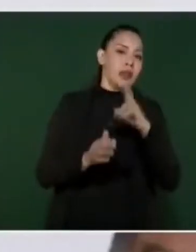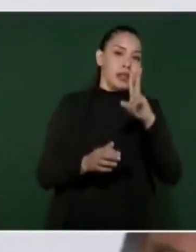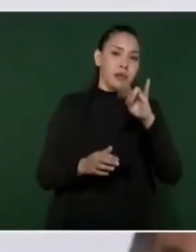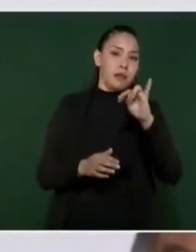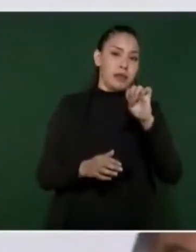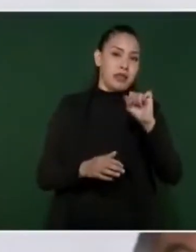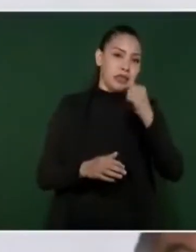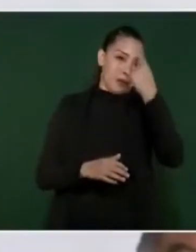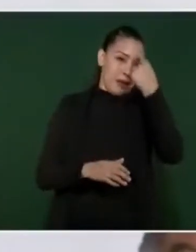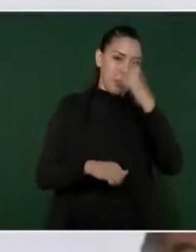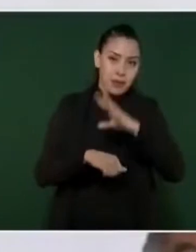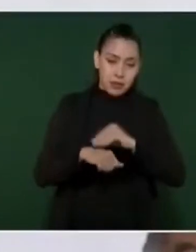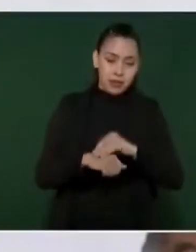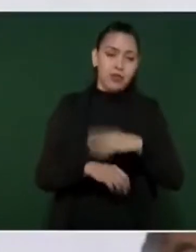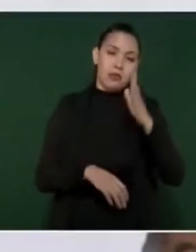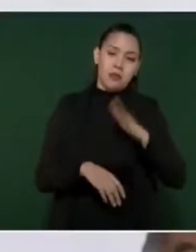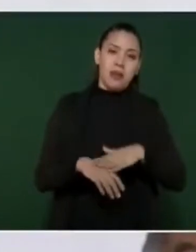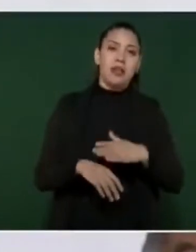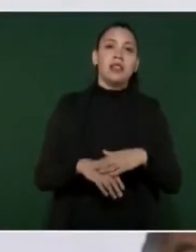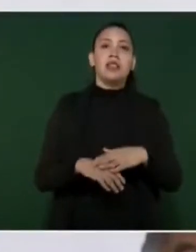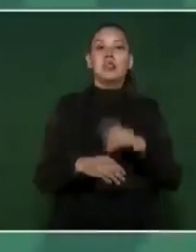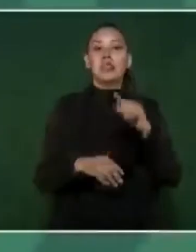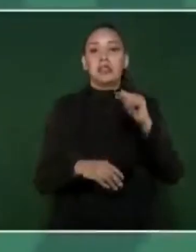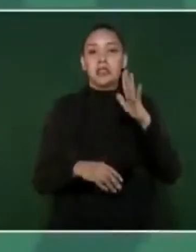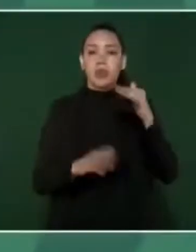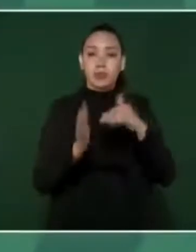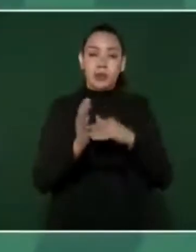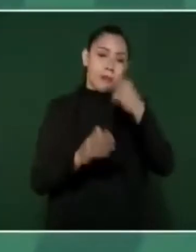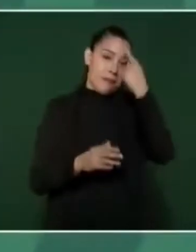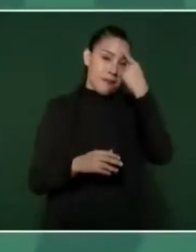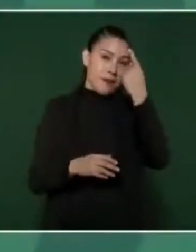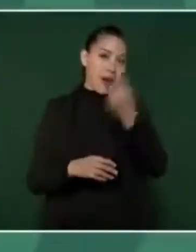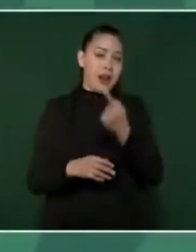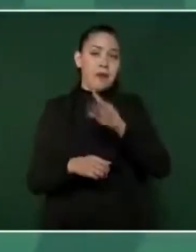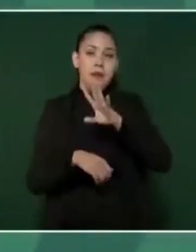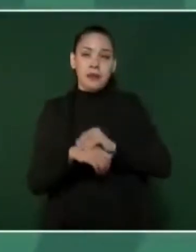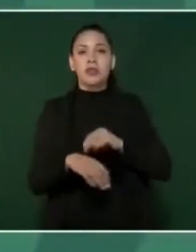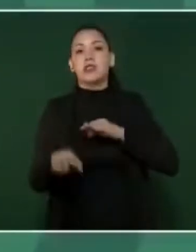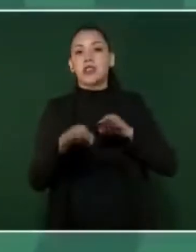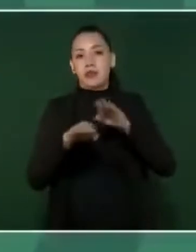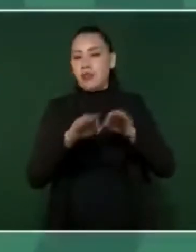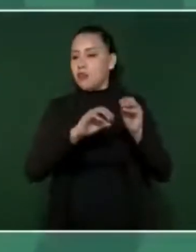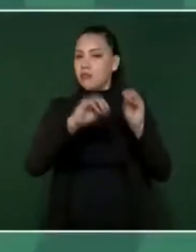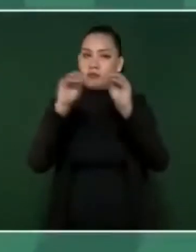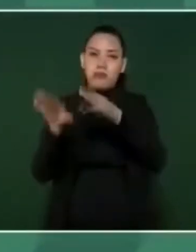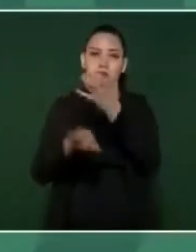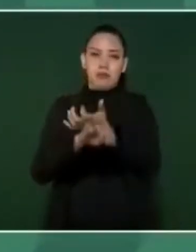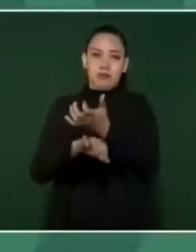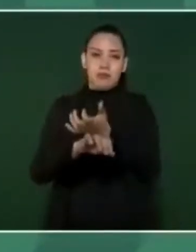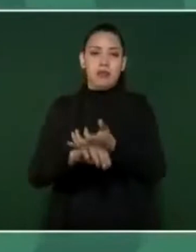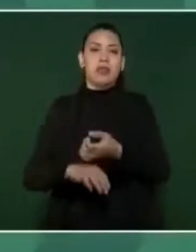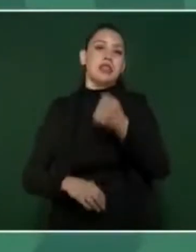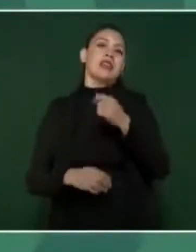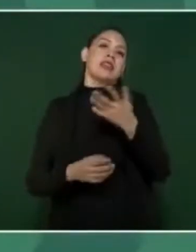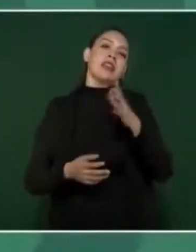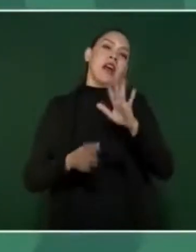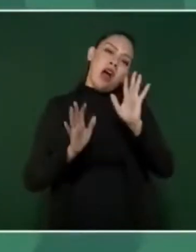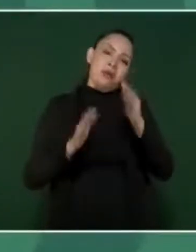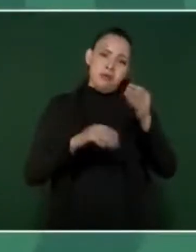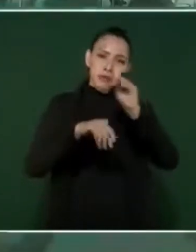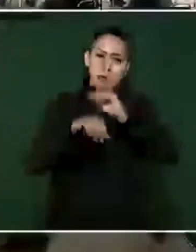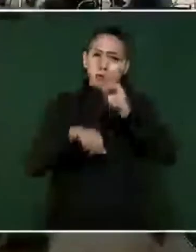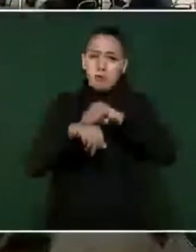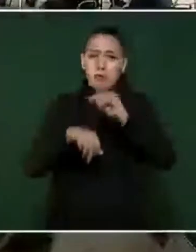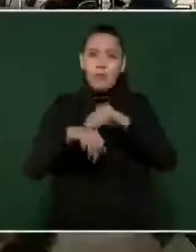centroamericanos. El resto, principalmente para mexicanas y mexicanos. Segundo tema, brevemente se lo comento, que se